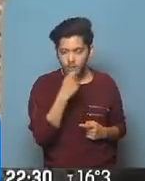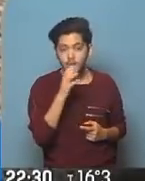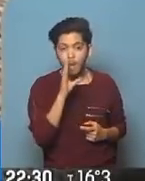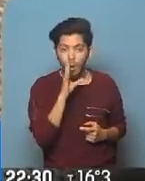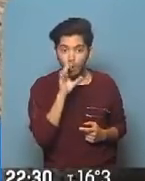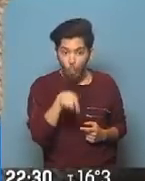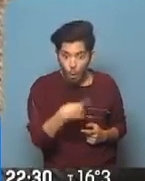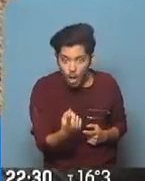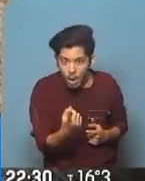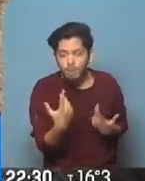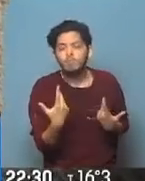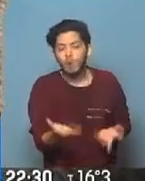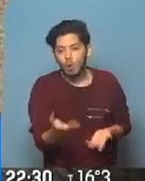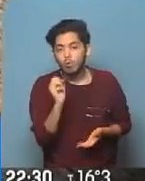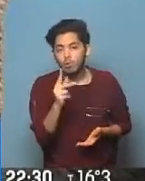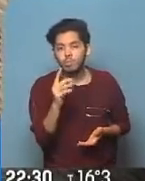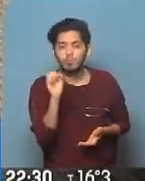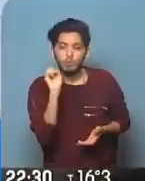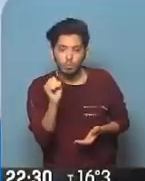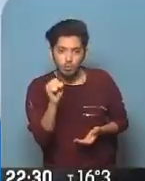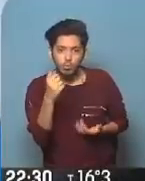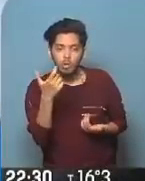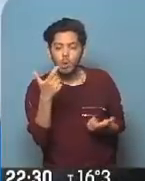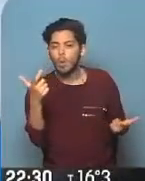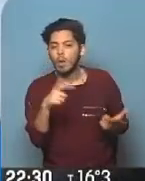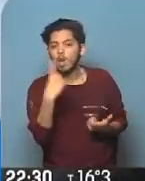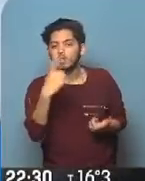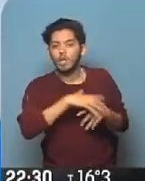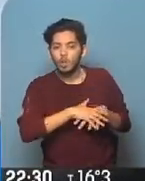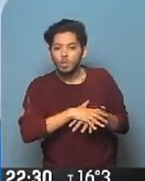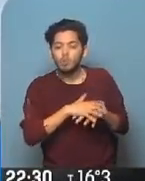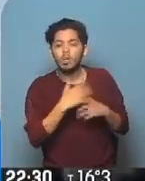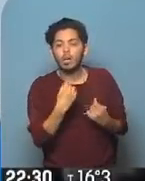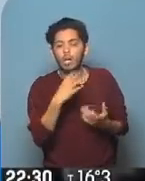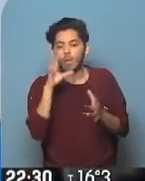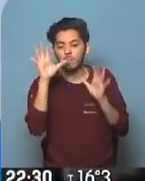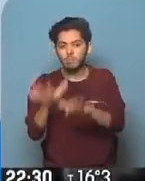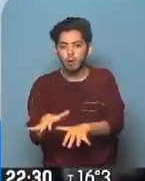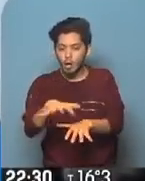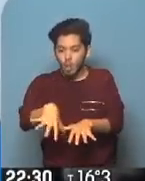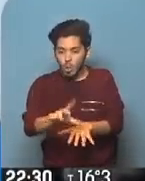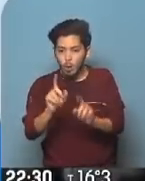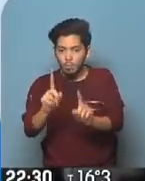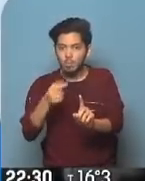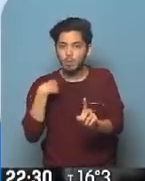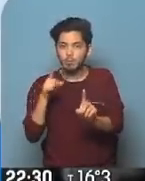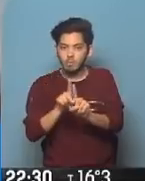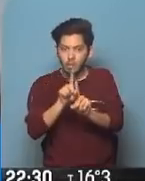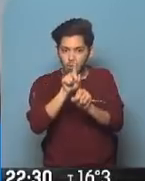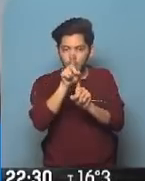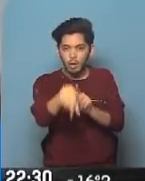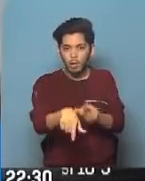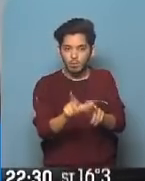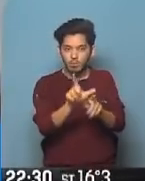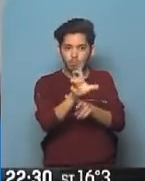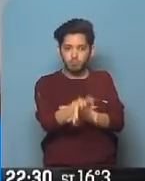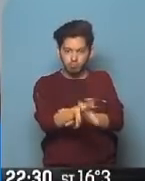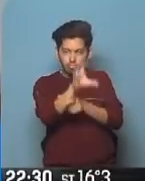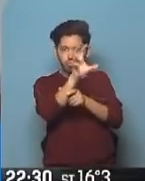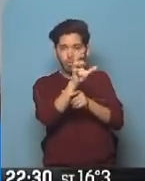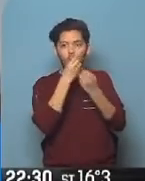da, Rusia no tendría más remedio que instalar en su territorio misiles que apunten a cualquier ciudad europea